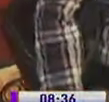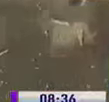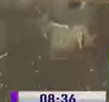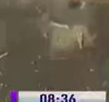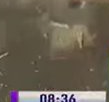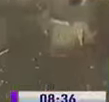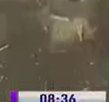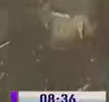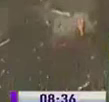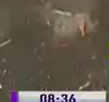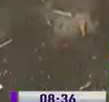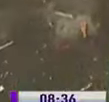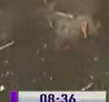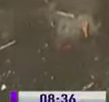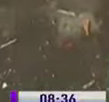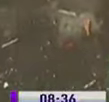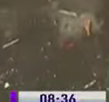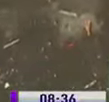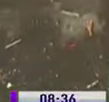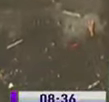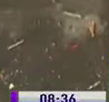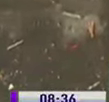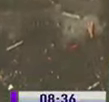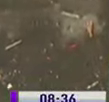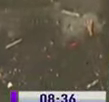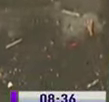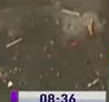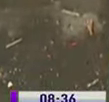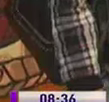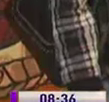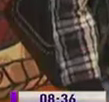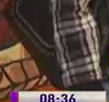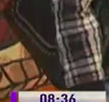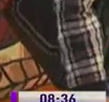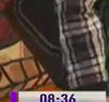tengamos más cultura y respeto por los demás